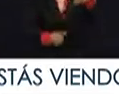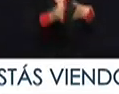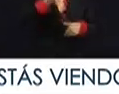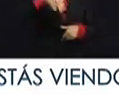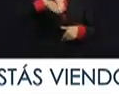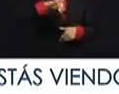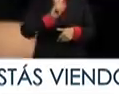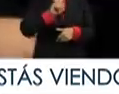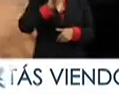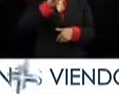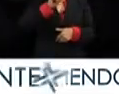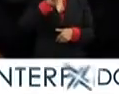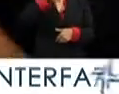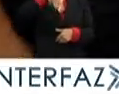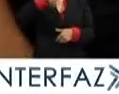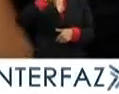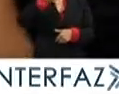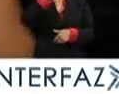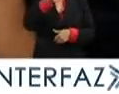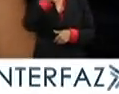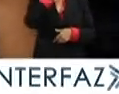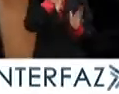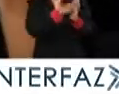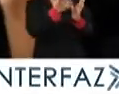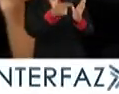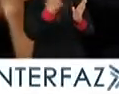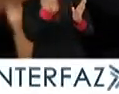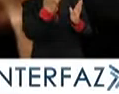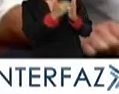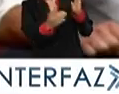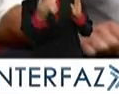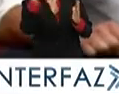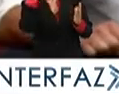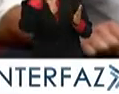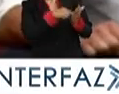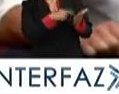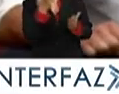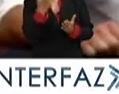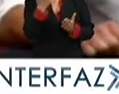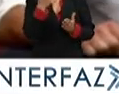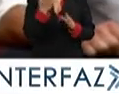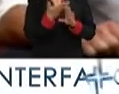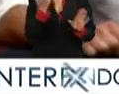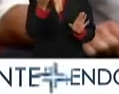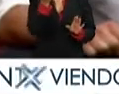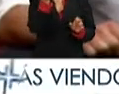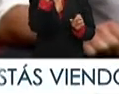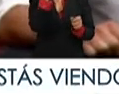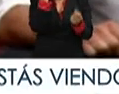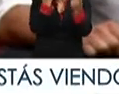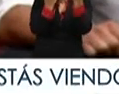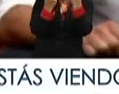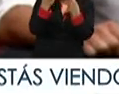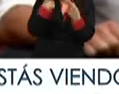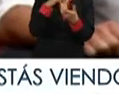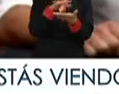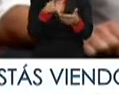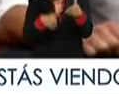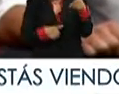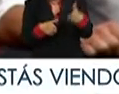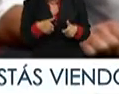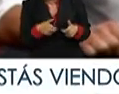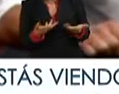Limba, Alberto Lomnitz, afirmó que el libro superó sus expectativas. Lo que pasa es que es bastante poca la gente en realidad que lee